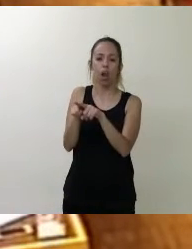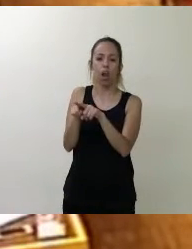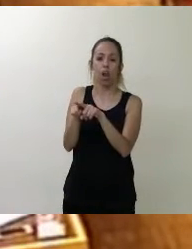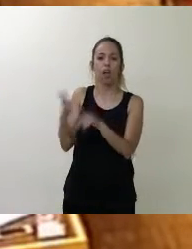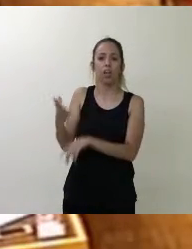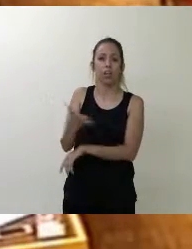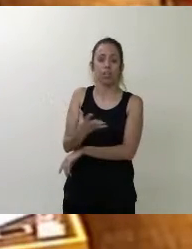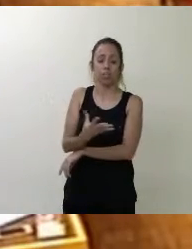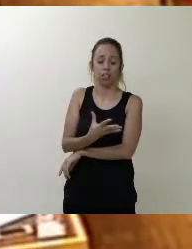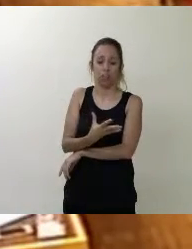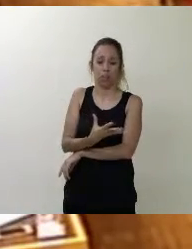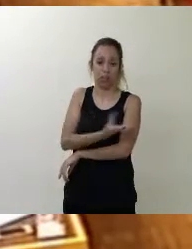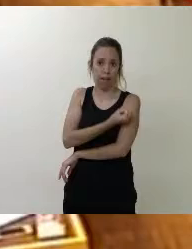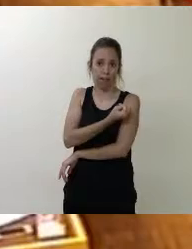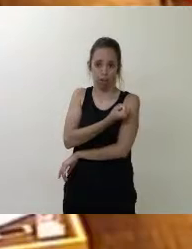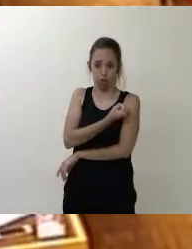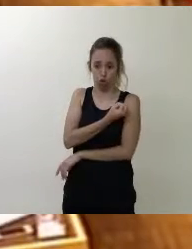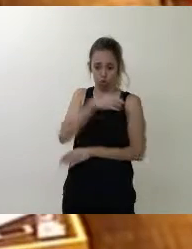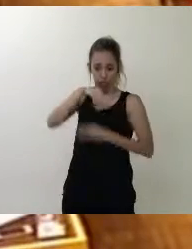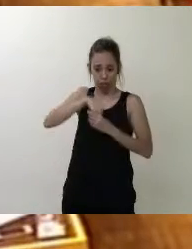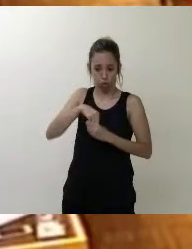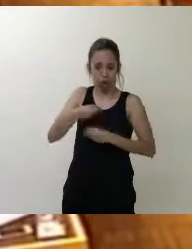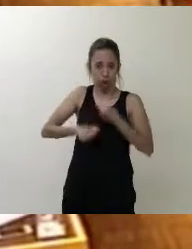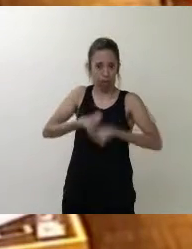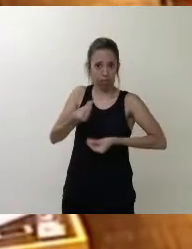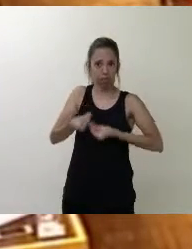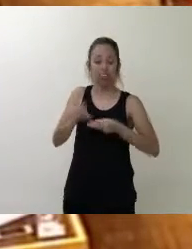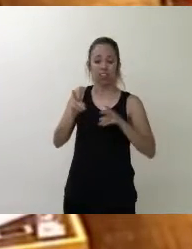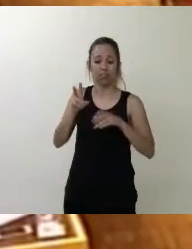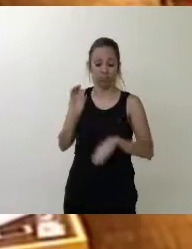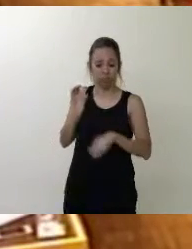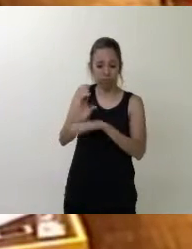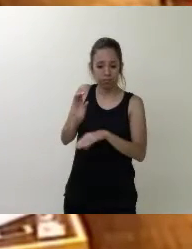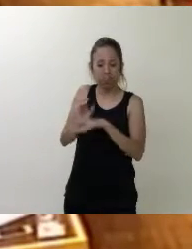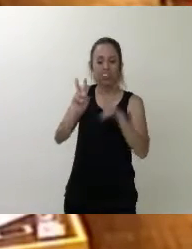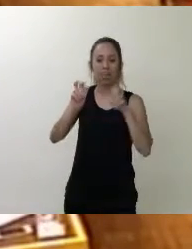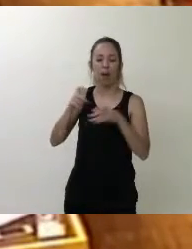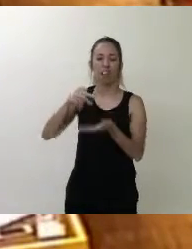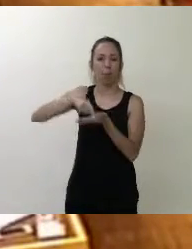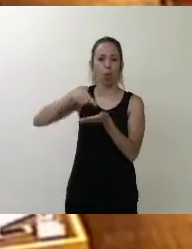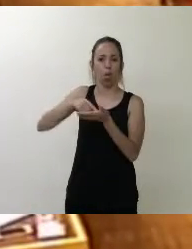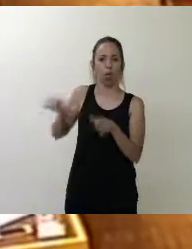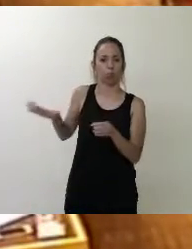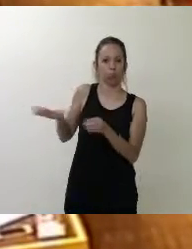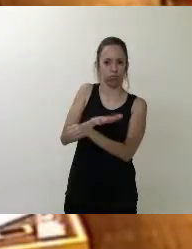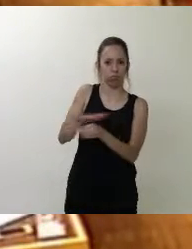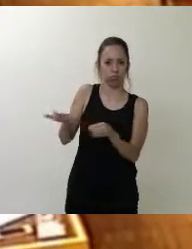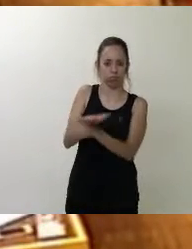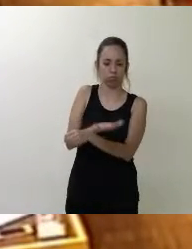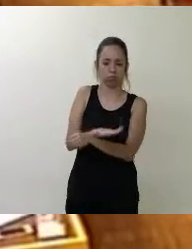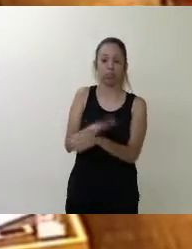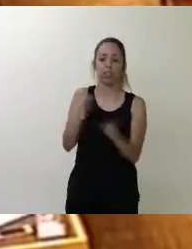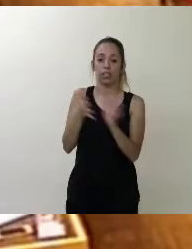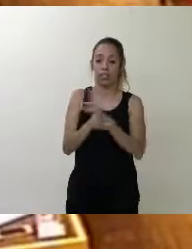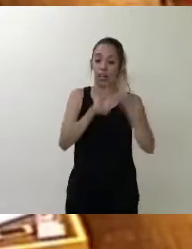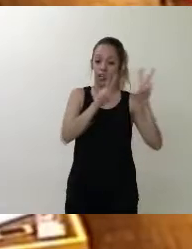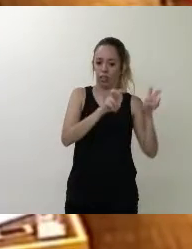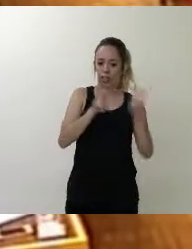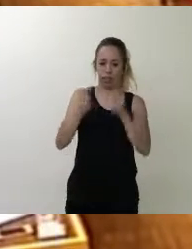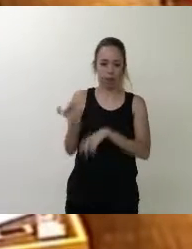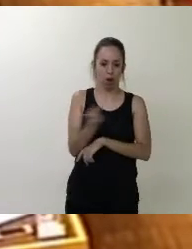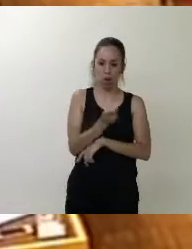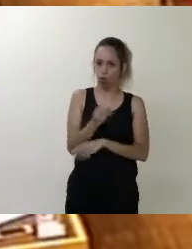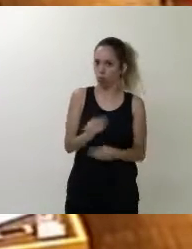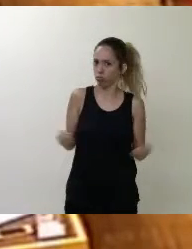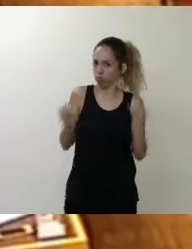Cabildo Insular, para minorar lo que es la deuda de esta corporación. Son dos cuestiones que son perfectamente